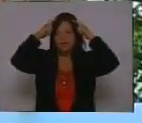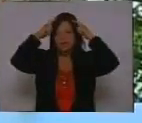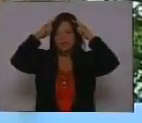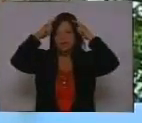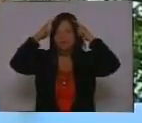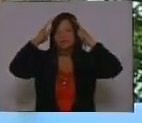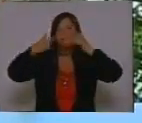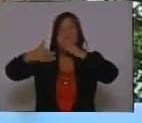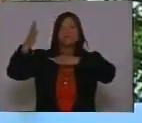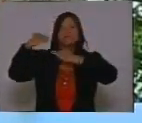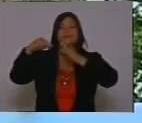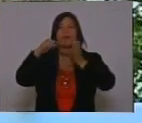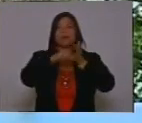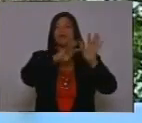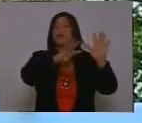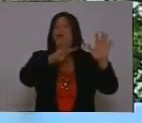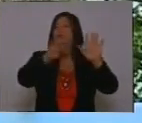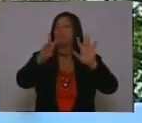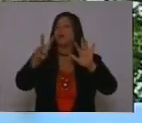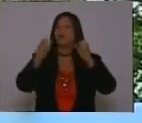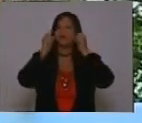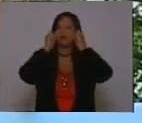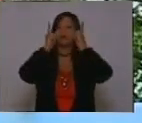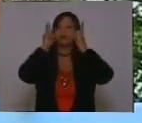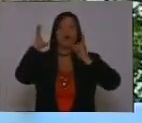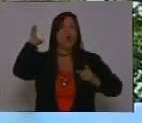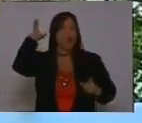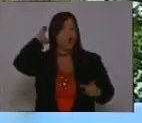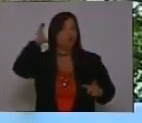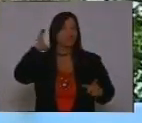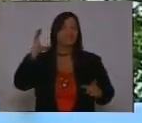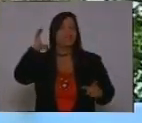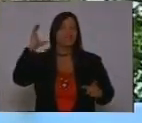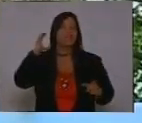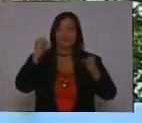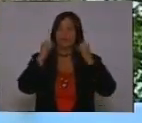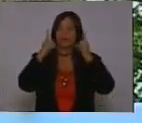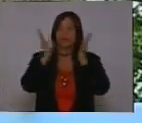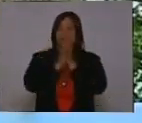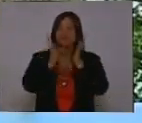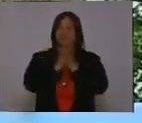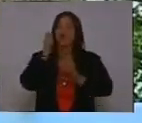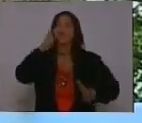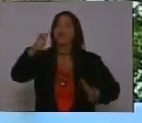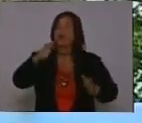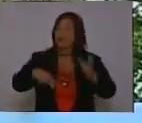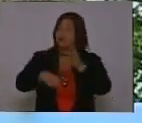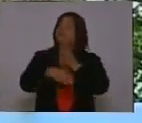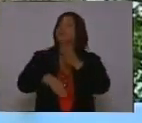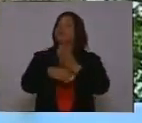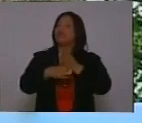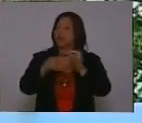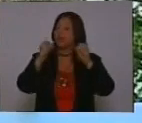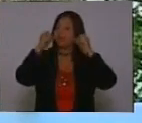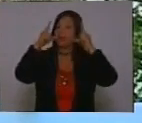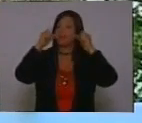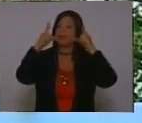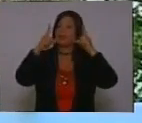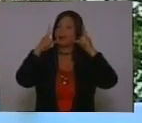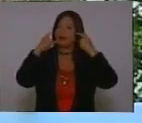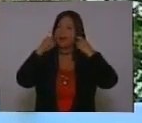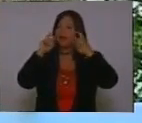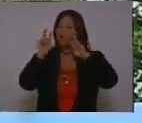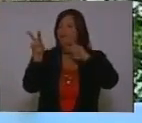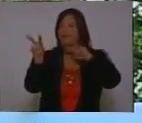en el 92 le despertó la conciencia a este pueblo venezolano y que nos la sigue despertando cada día cuando